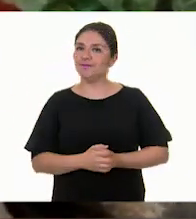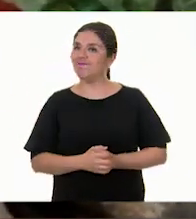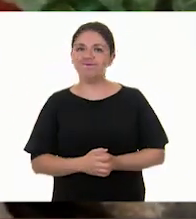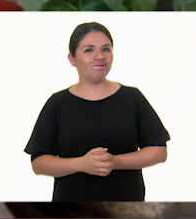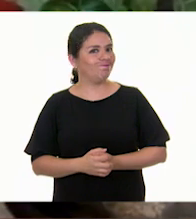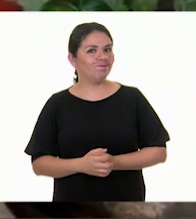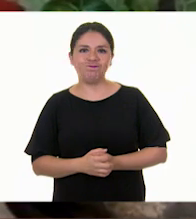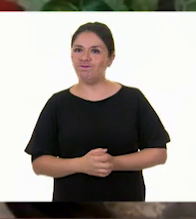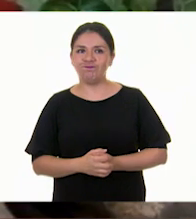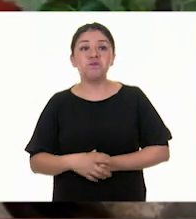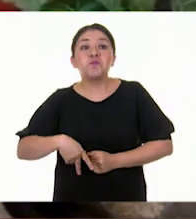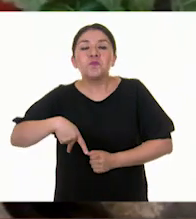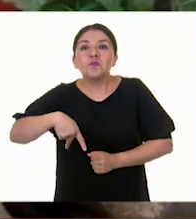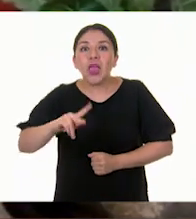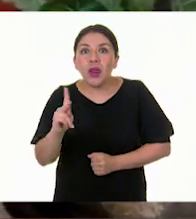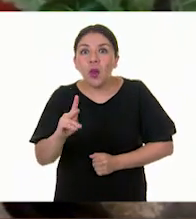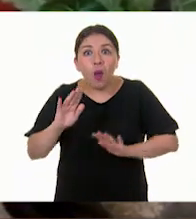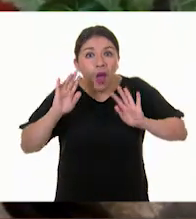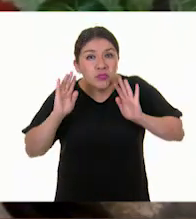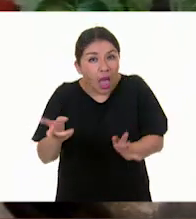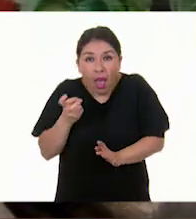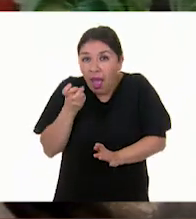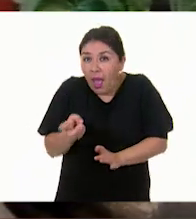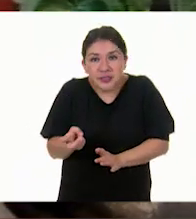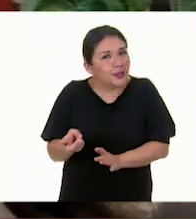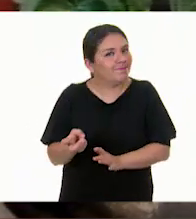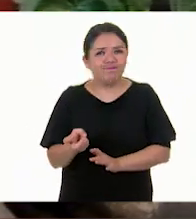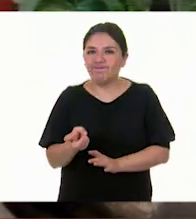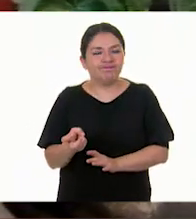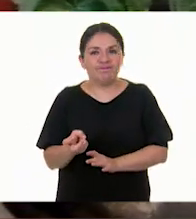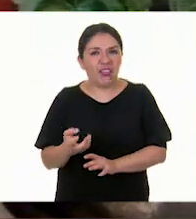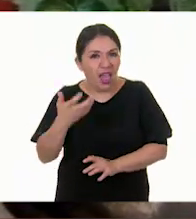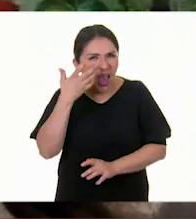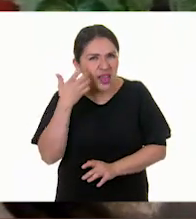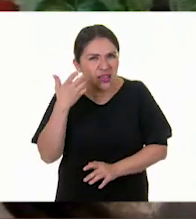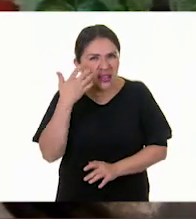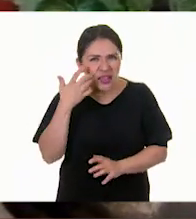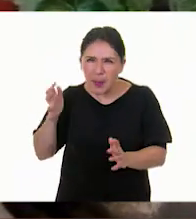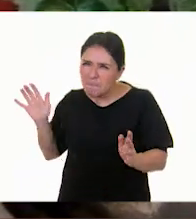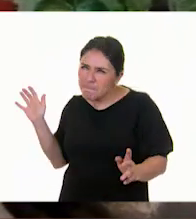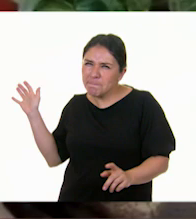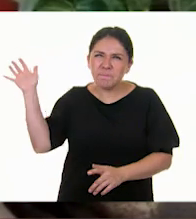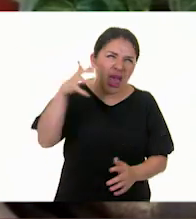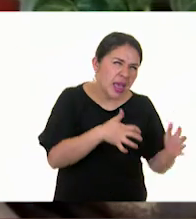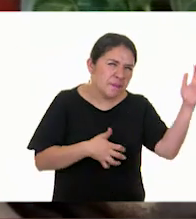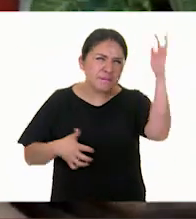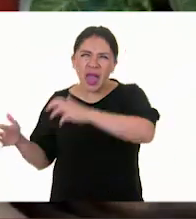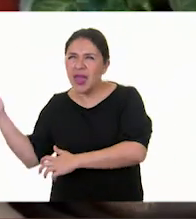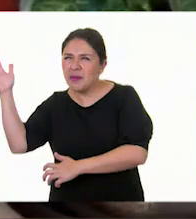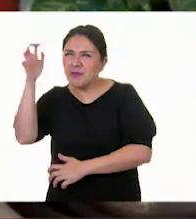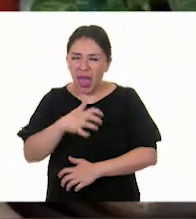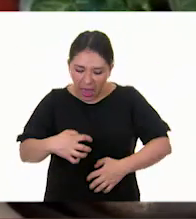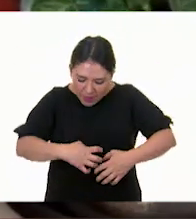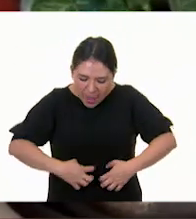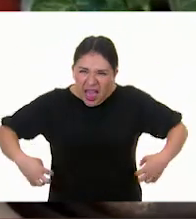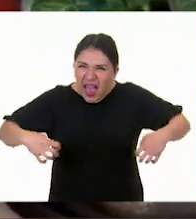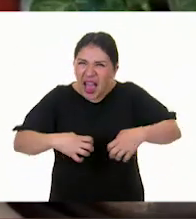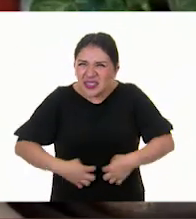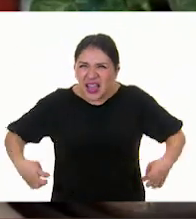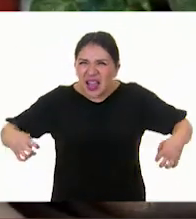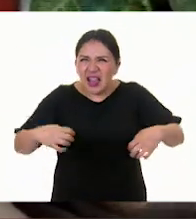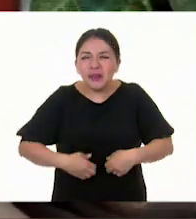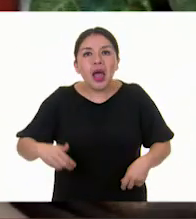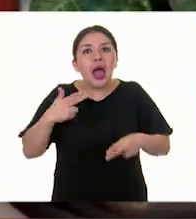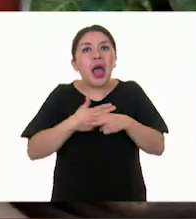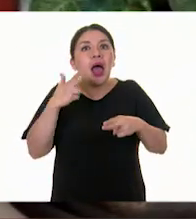¡Ah! Pero las cosas no se quedaron así. El gato arañó y arañó en la panza del lobo